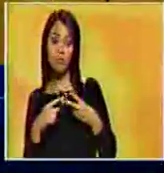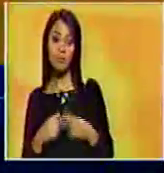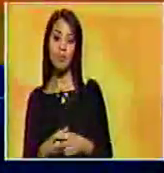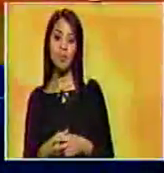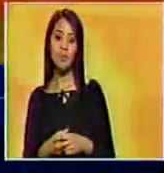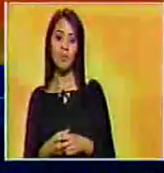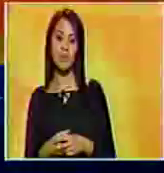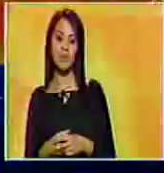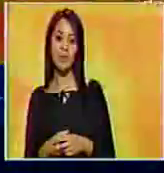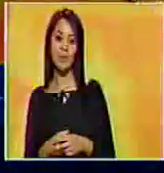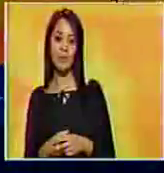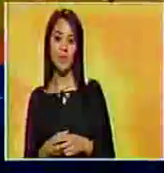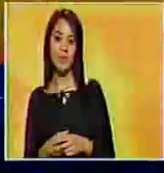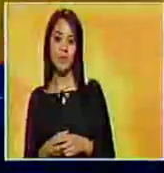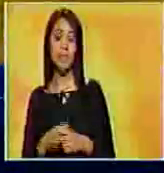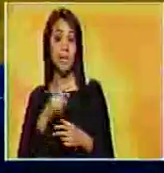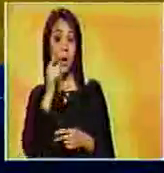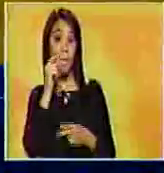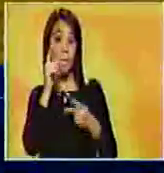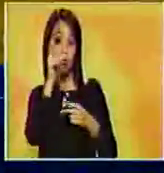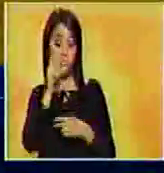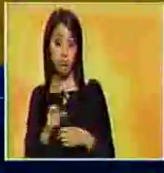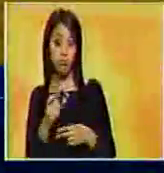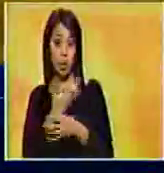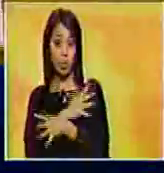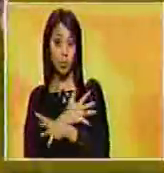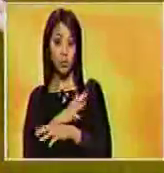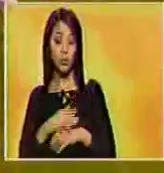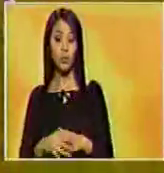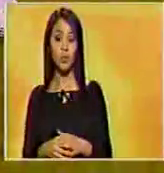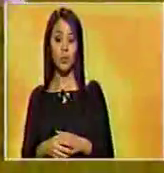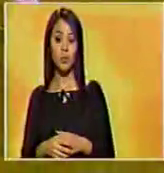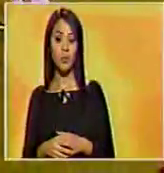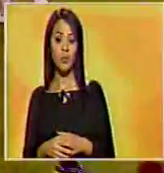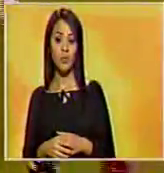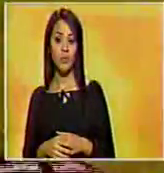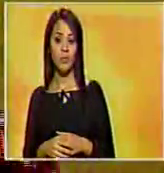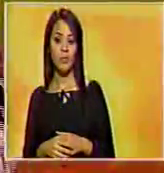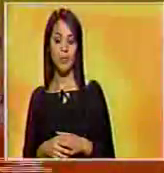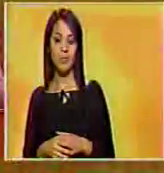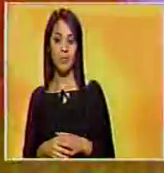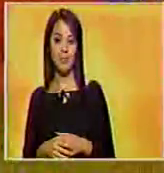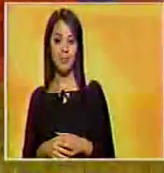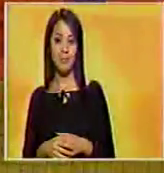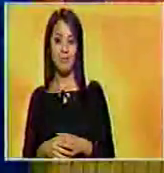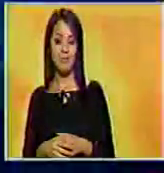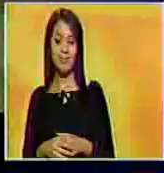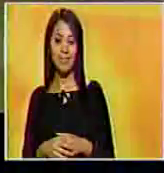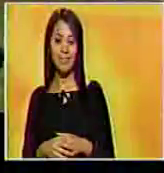los turcos, se espera que Eulogio de la Cruz sea el abridor inaugural.